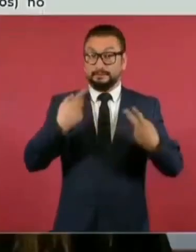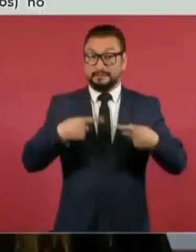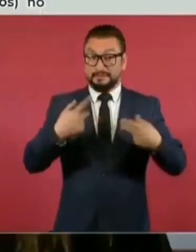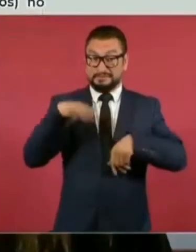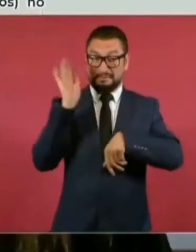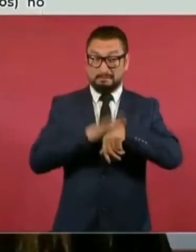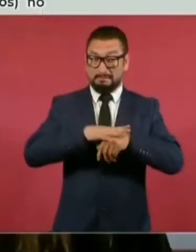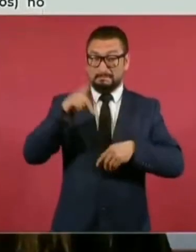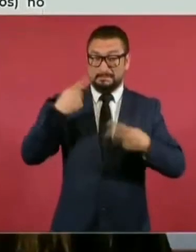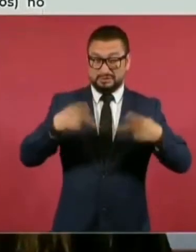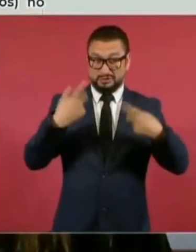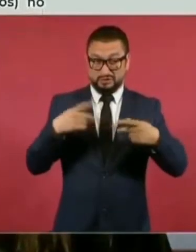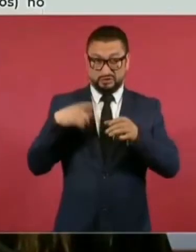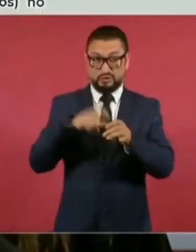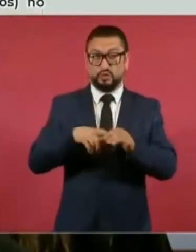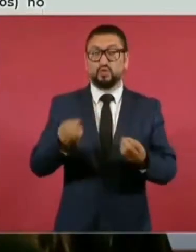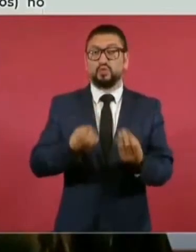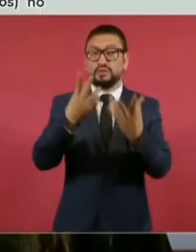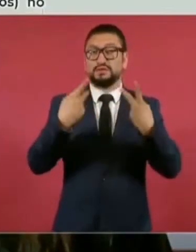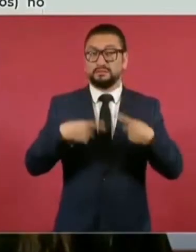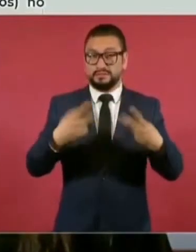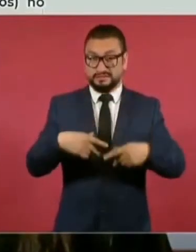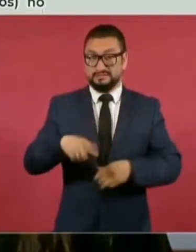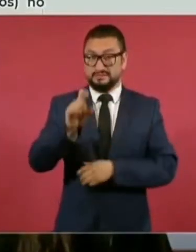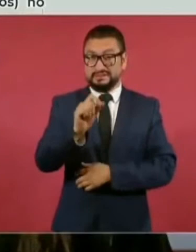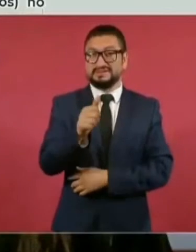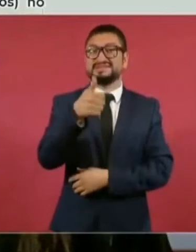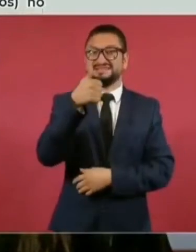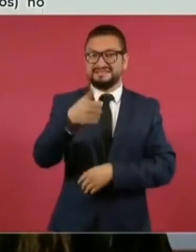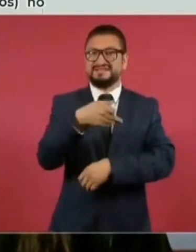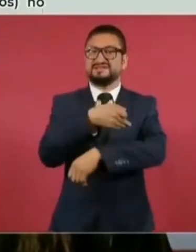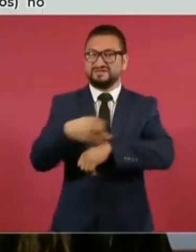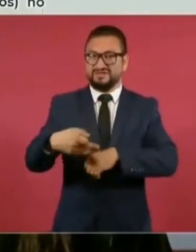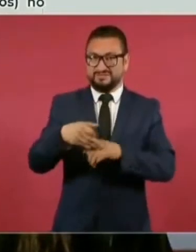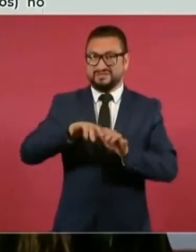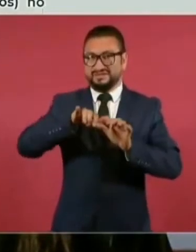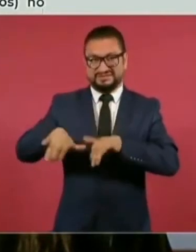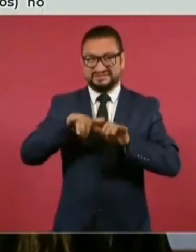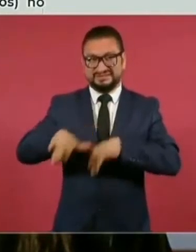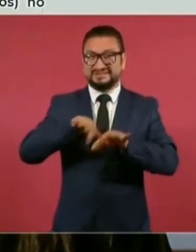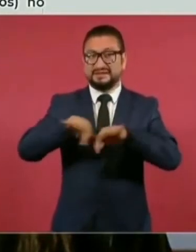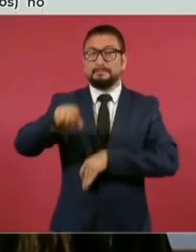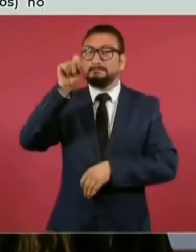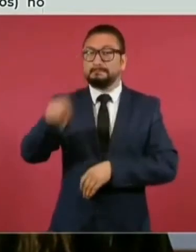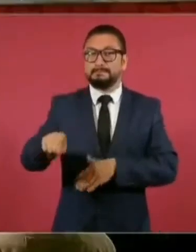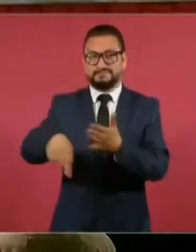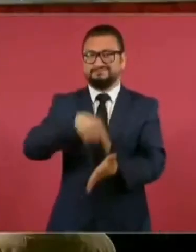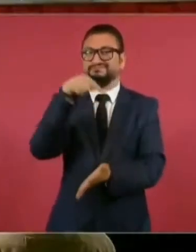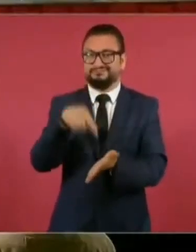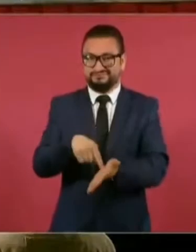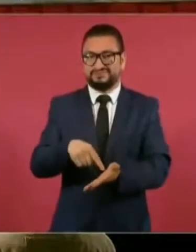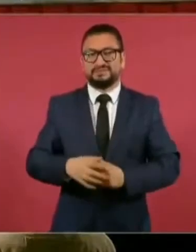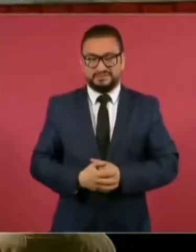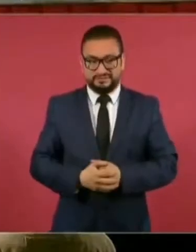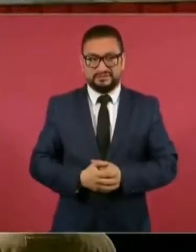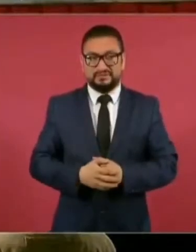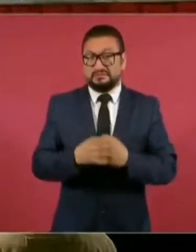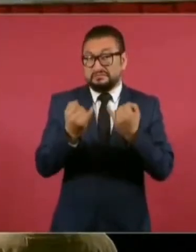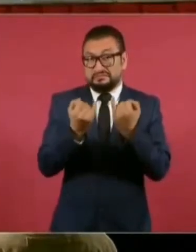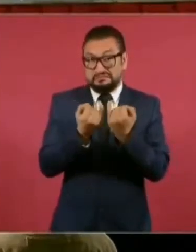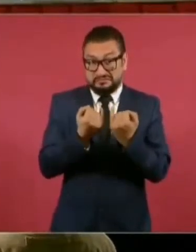el Poder Judicial tiene 26 parientes trabajando en la misma institución,